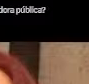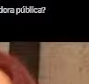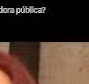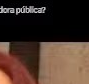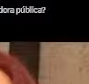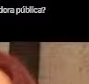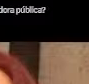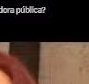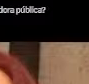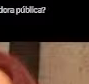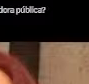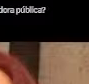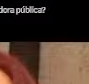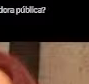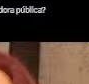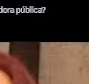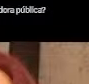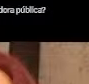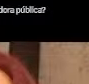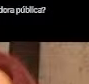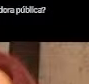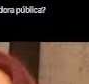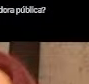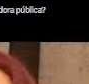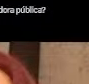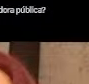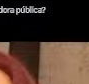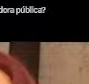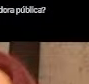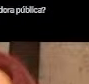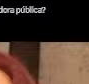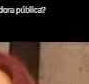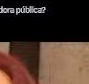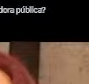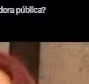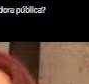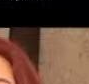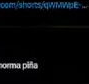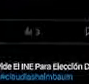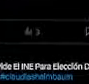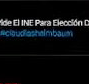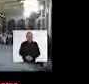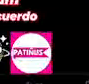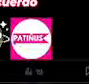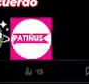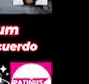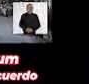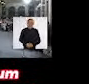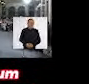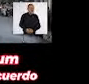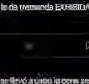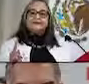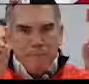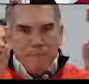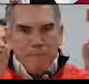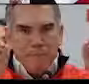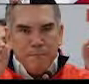defienden la voluntad de la gente, la voluntad del pueblo, y son los que